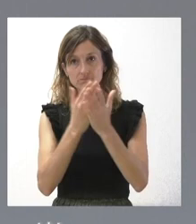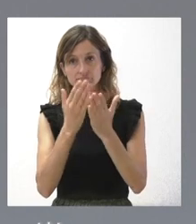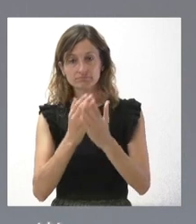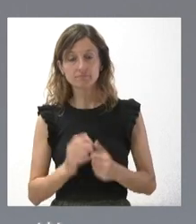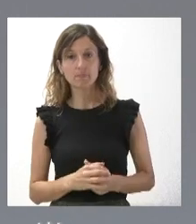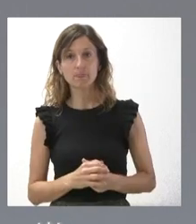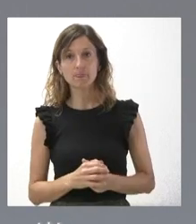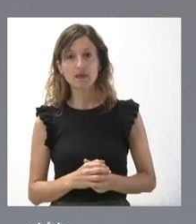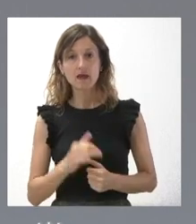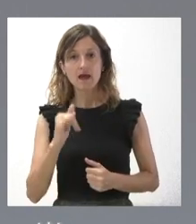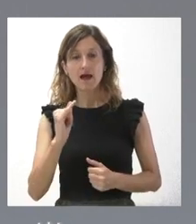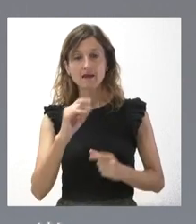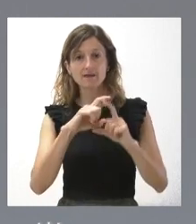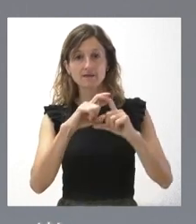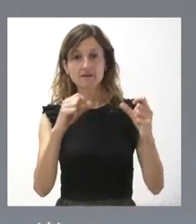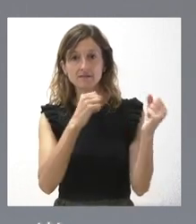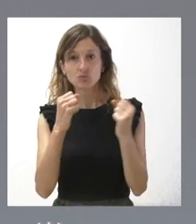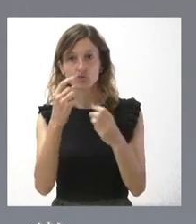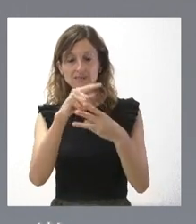estamos tres instituciones